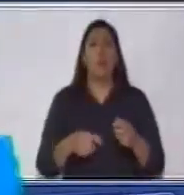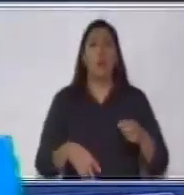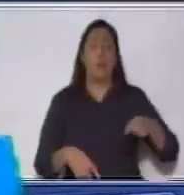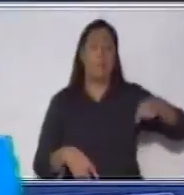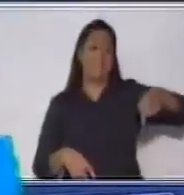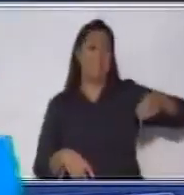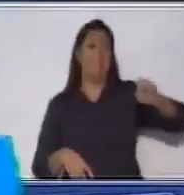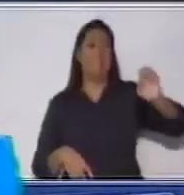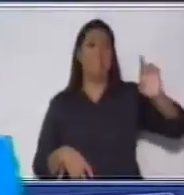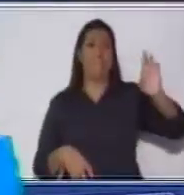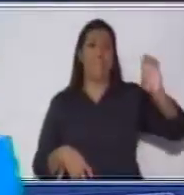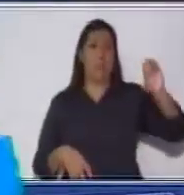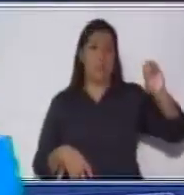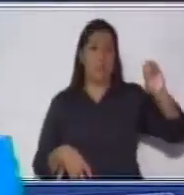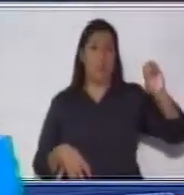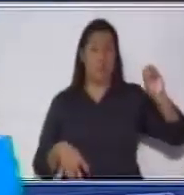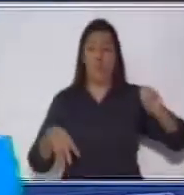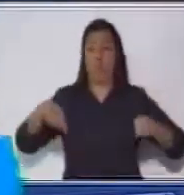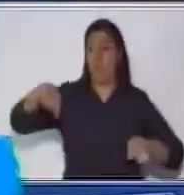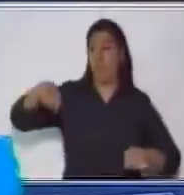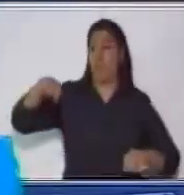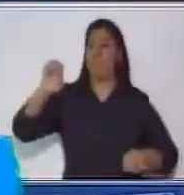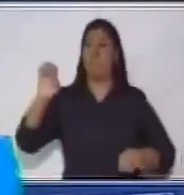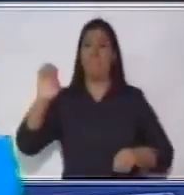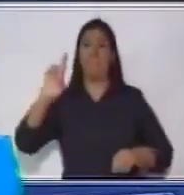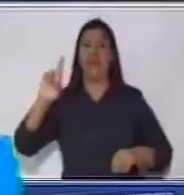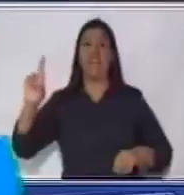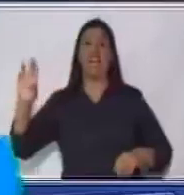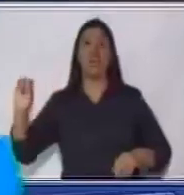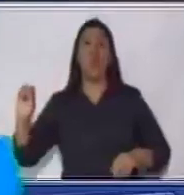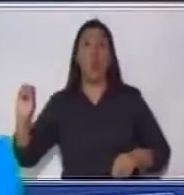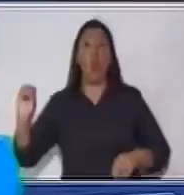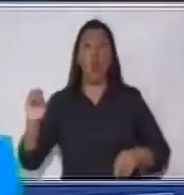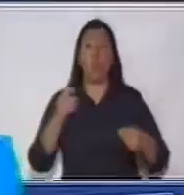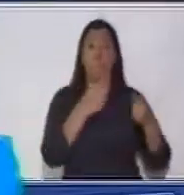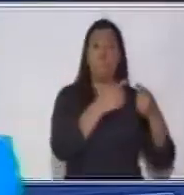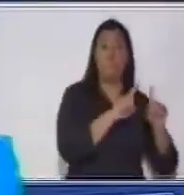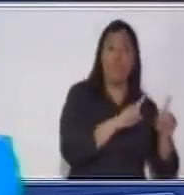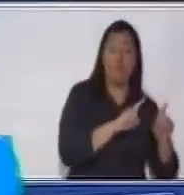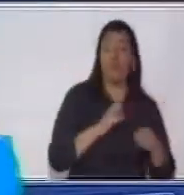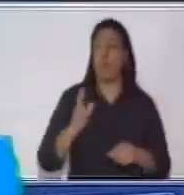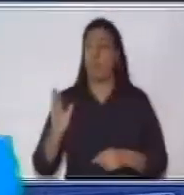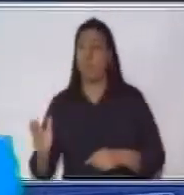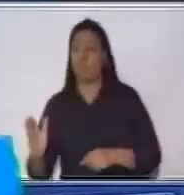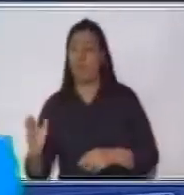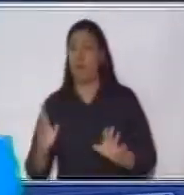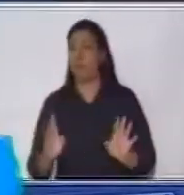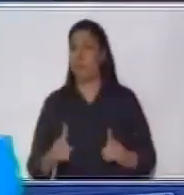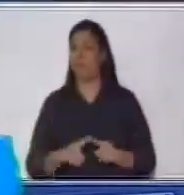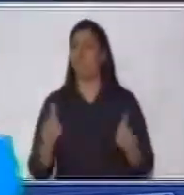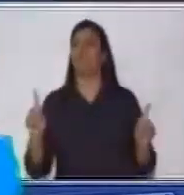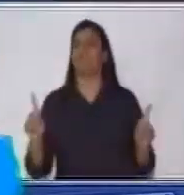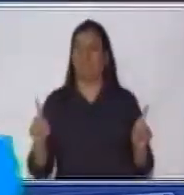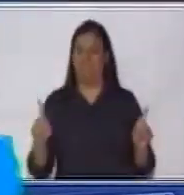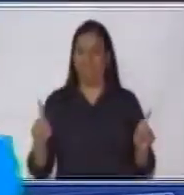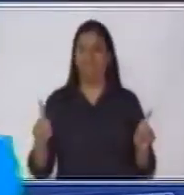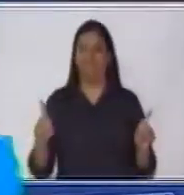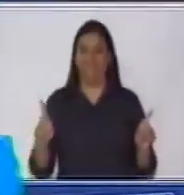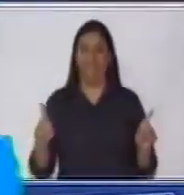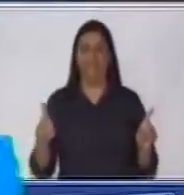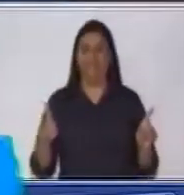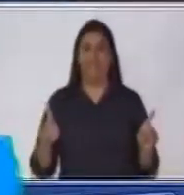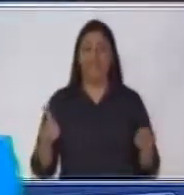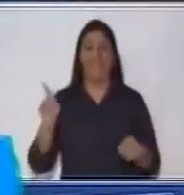pero, perro, y analiza qué es lo que lo hace diferente. Con este fonema y con